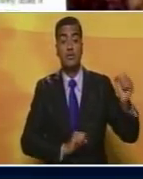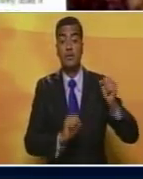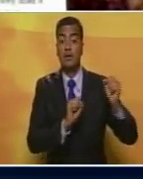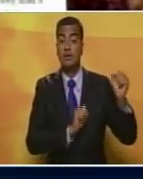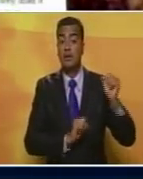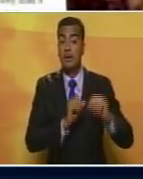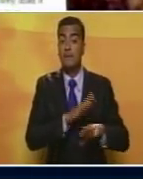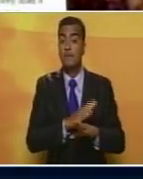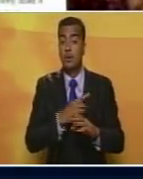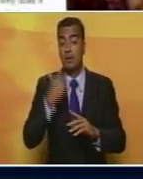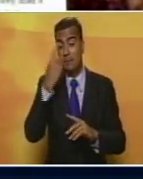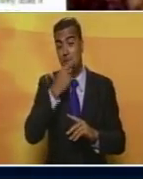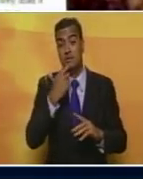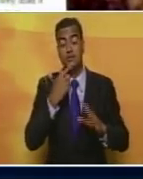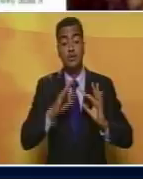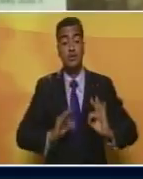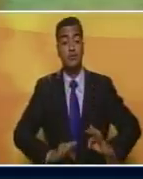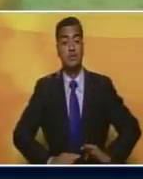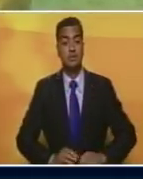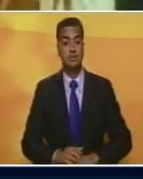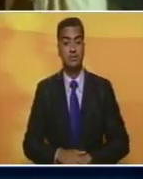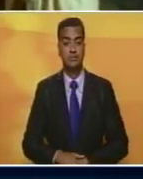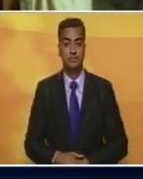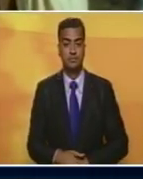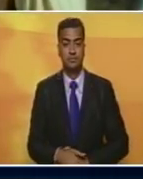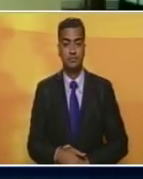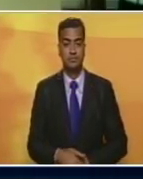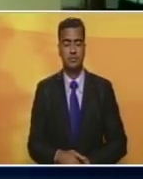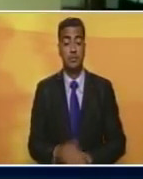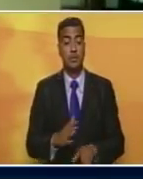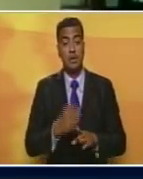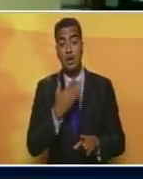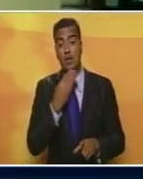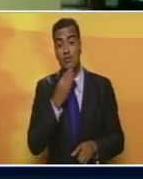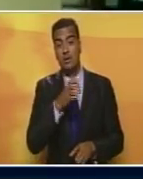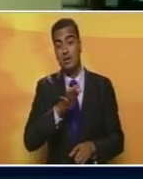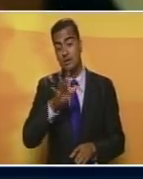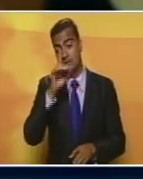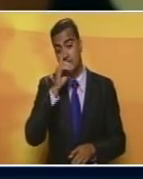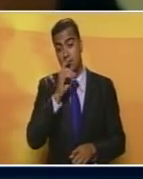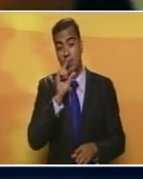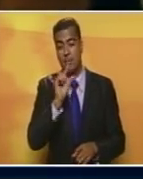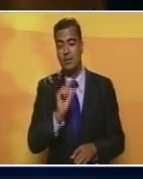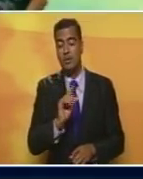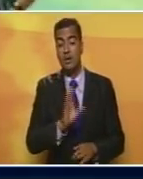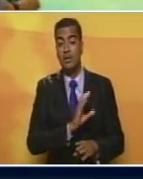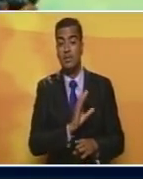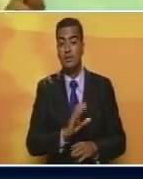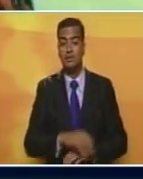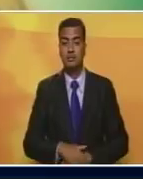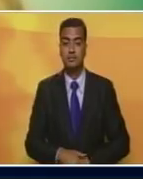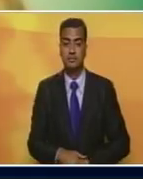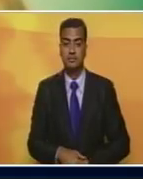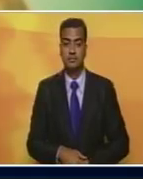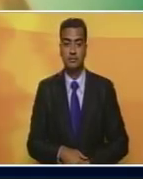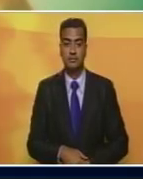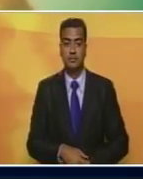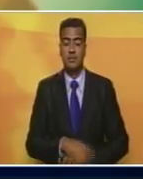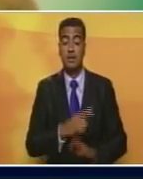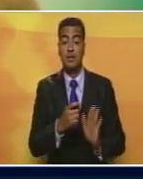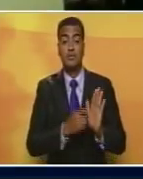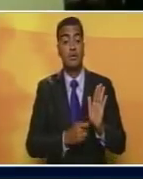su último show. De inmediato, la publicación despertó los comentarios de sus seguidores por el gran parecido de una de las chicas con